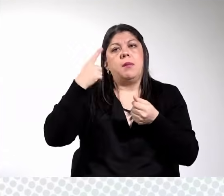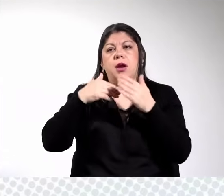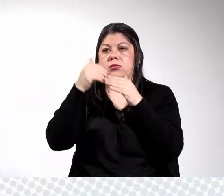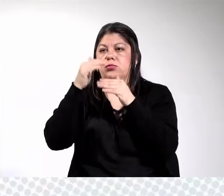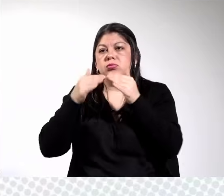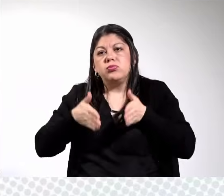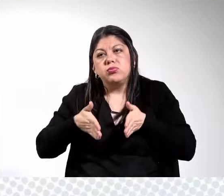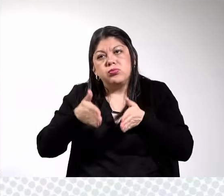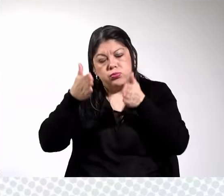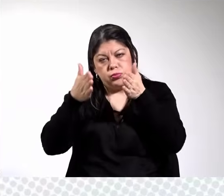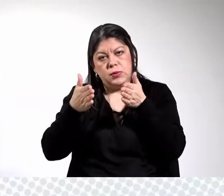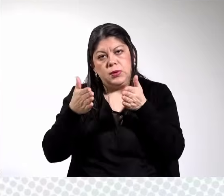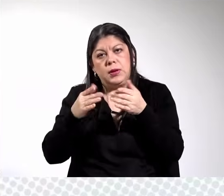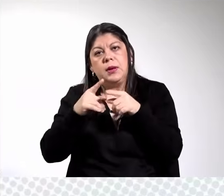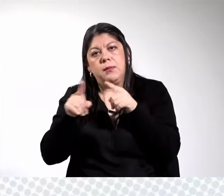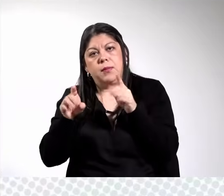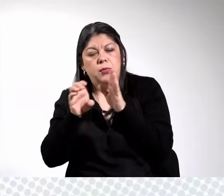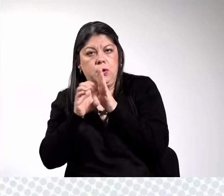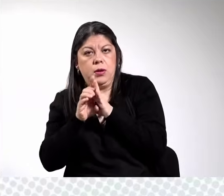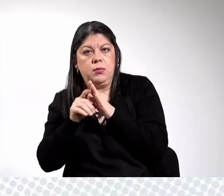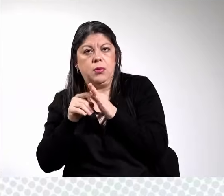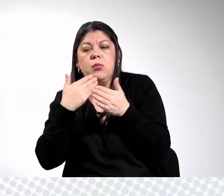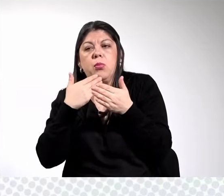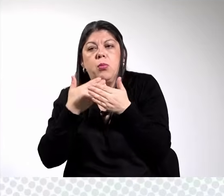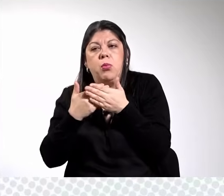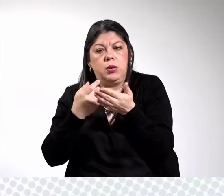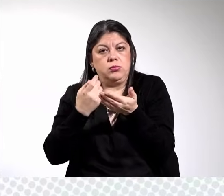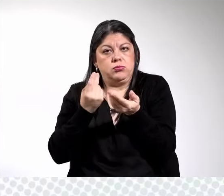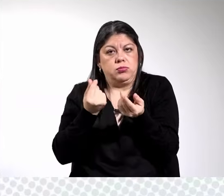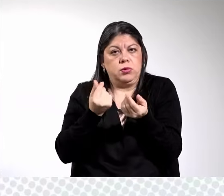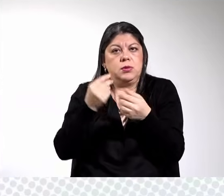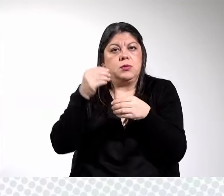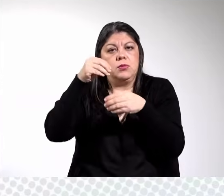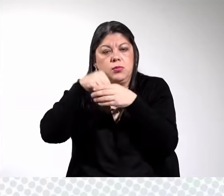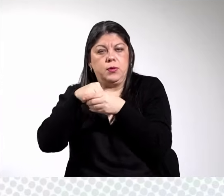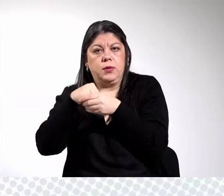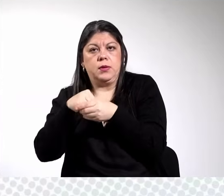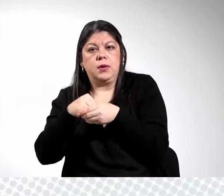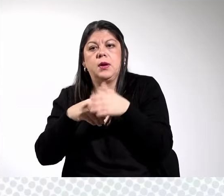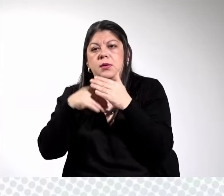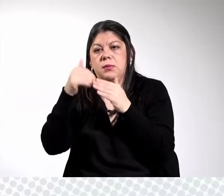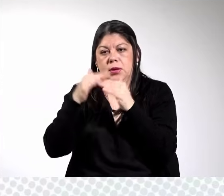por ejemplo, y con buena rentabilidad, si no nadie se metería en la obra